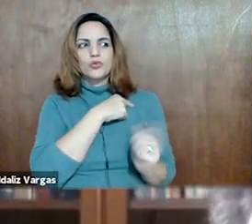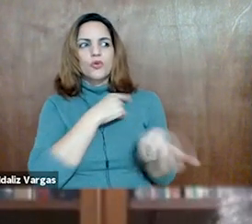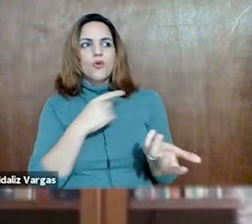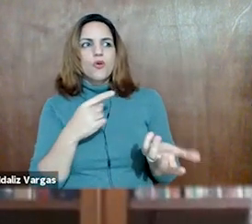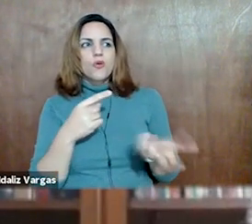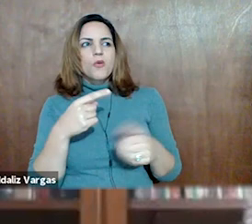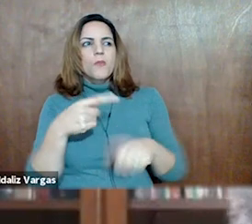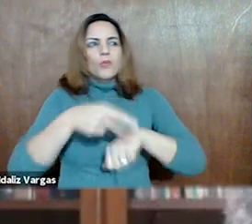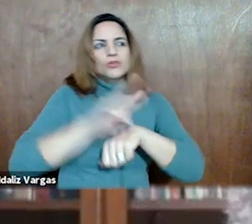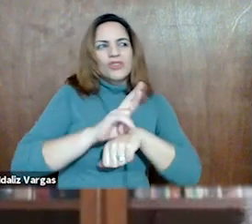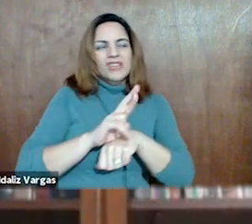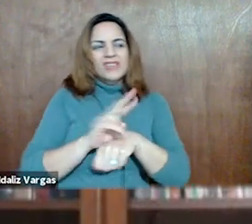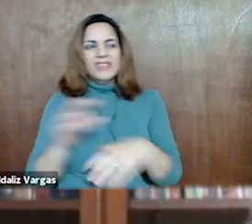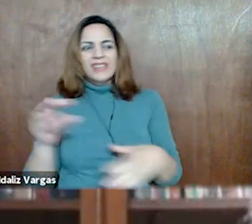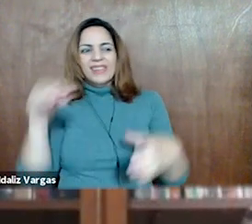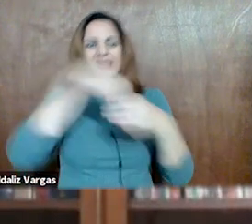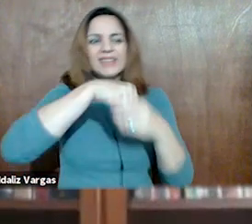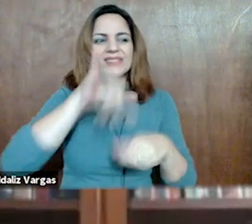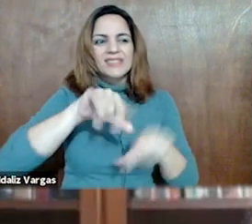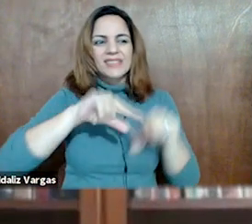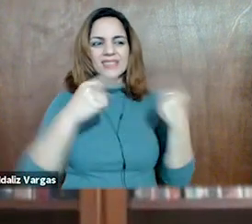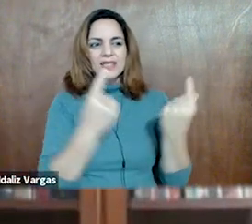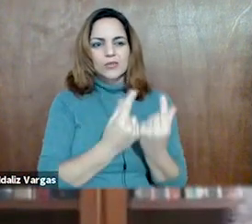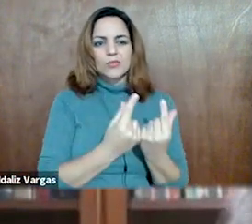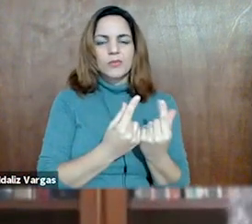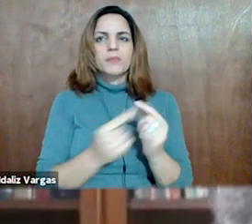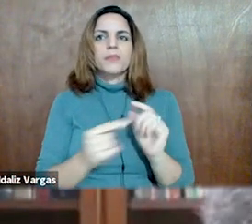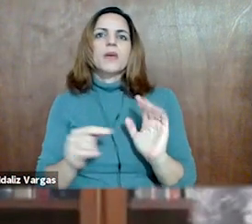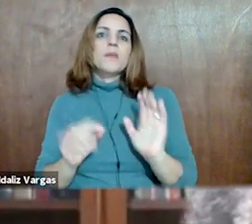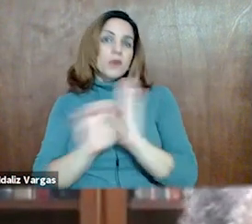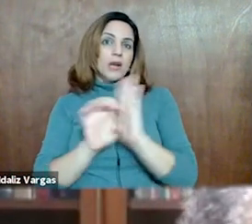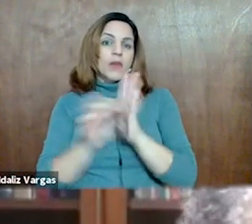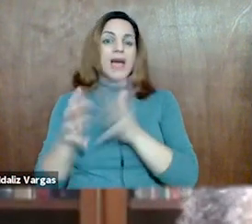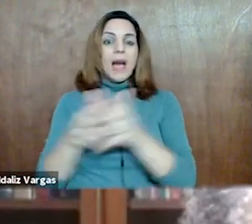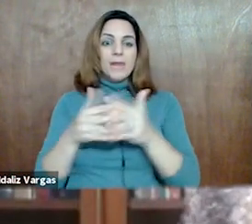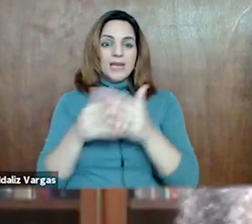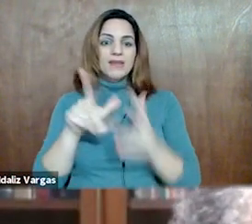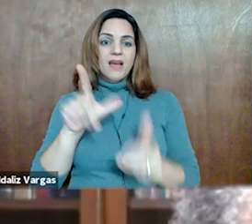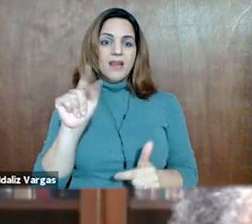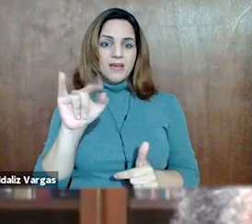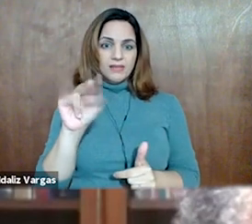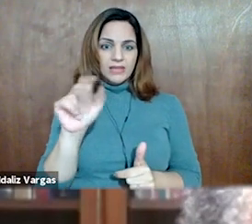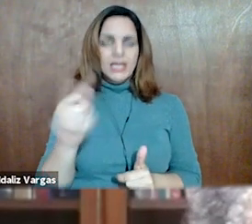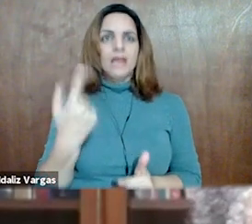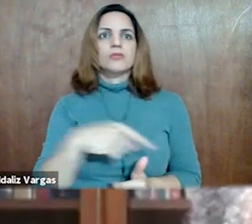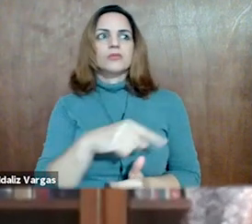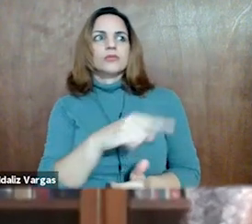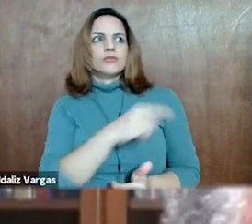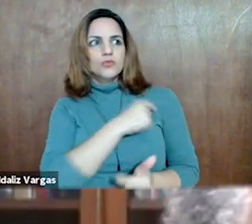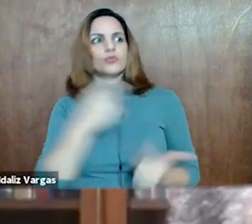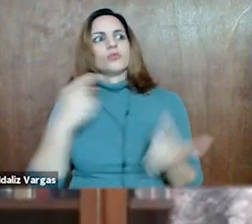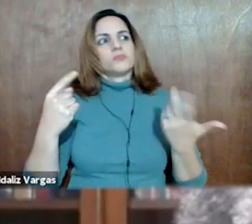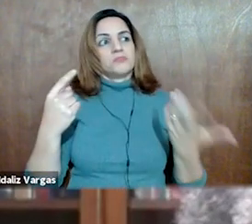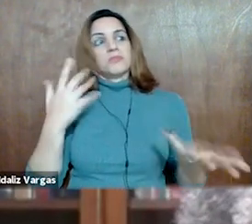manera. Pero eso es parte de las tensiones. Hacia América Latina y el Caribe, exigiéndoles que nos reconozcan como